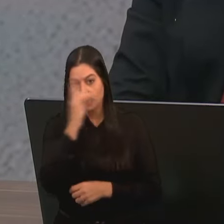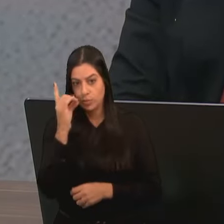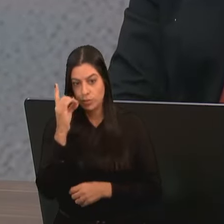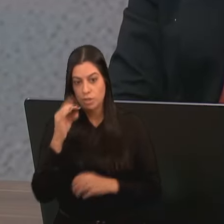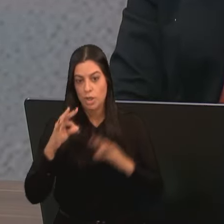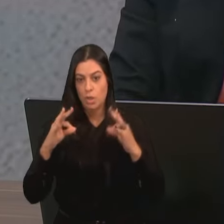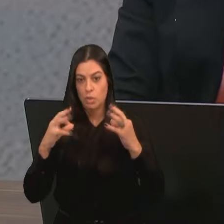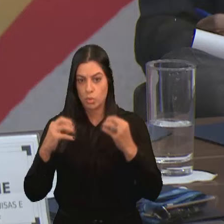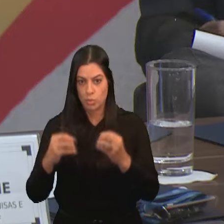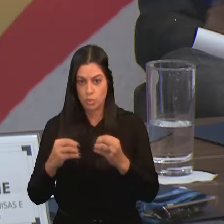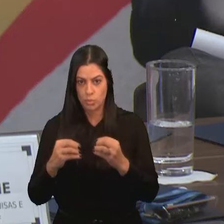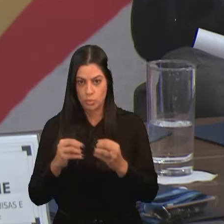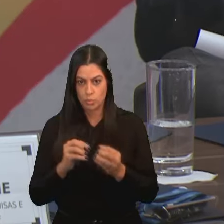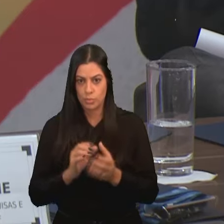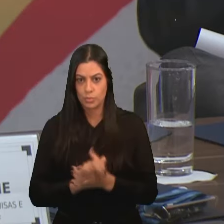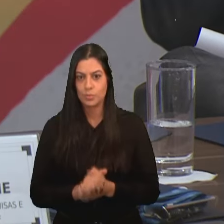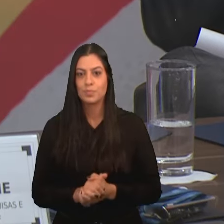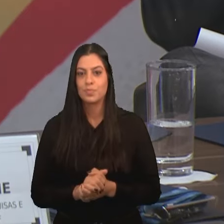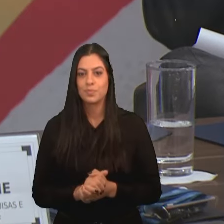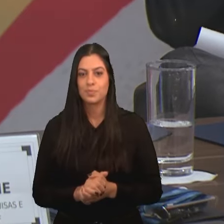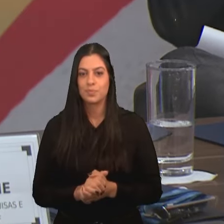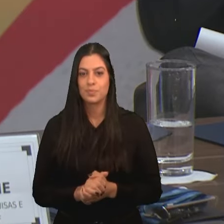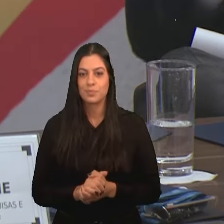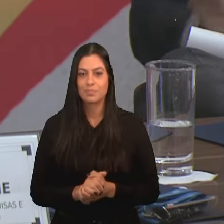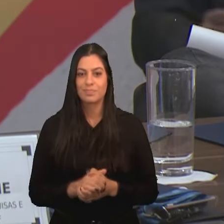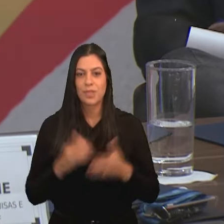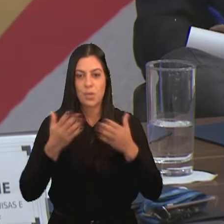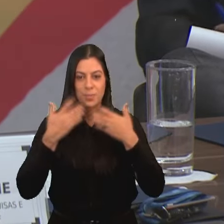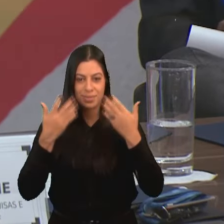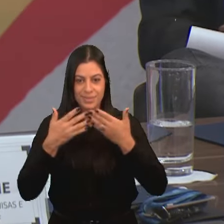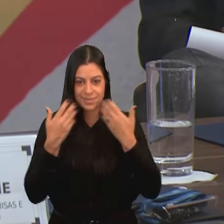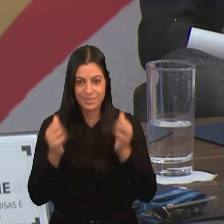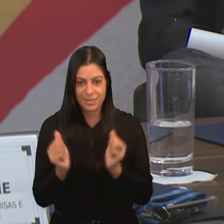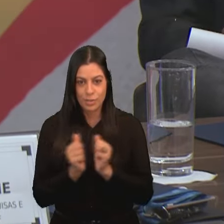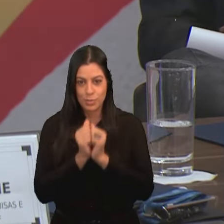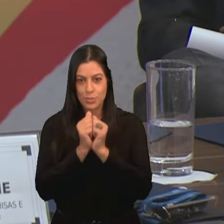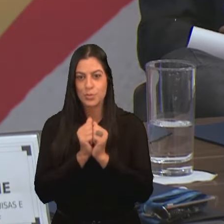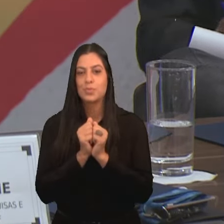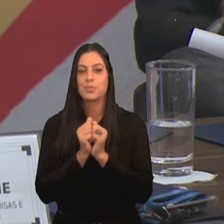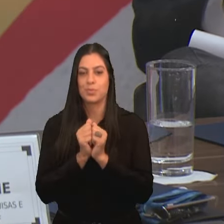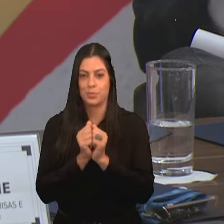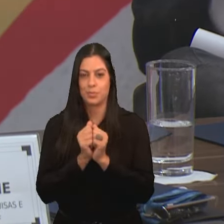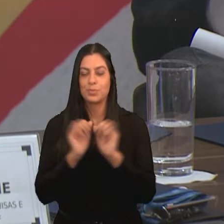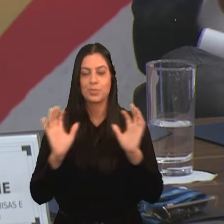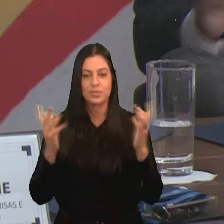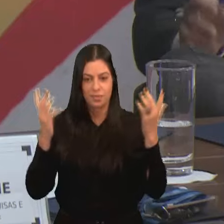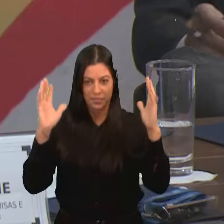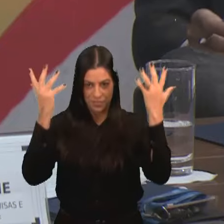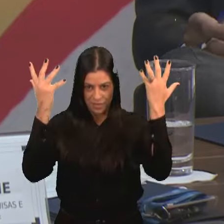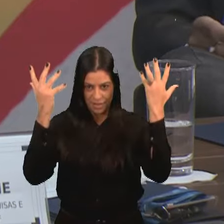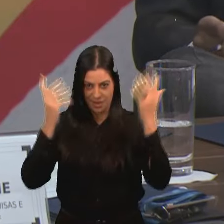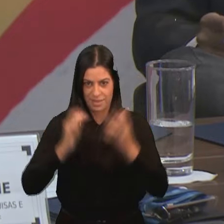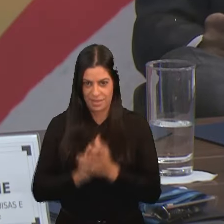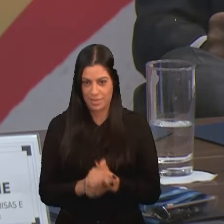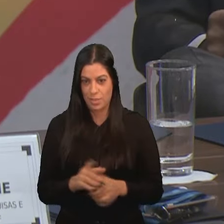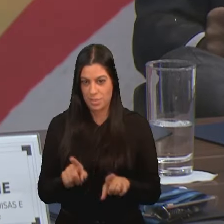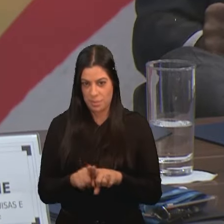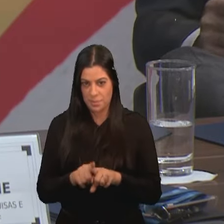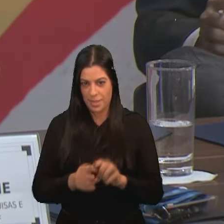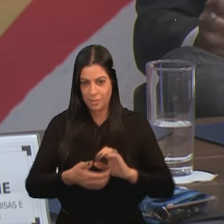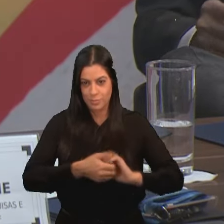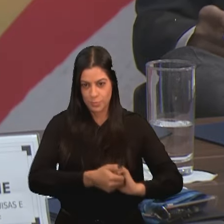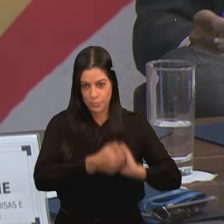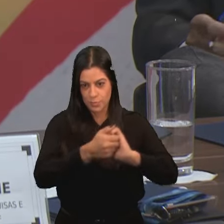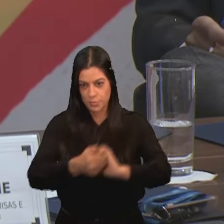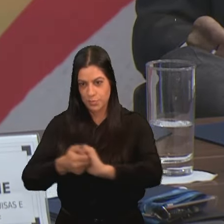Muchas gracias. Buen día a todos y todas. Es una alegría formar parte en este evento. Quiero saludar a